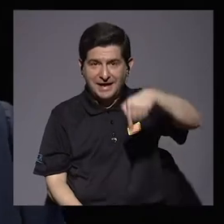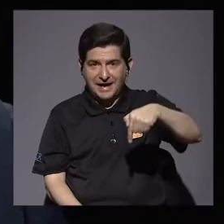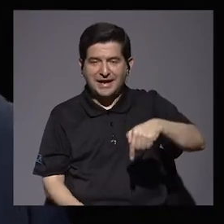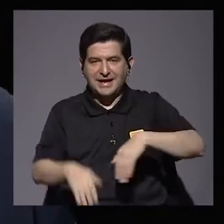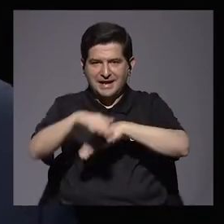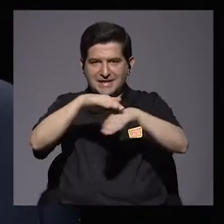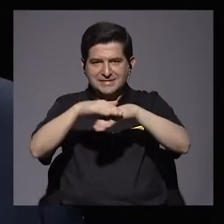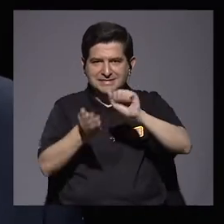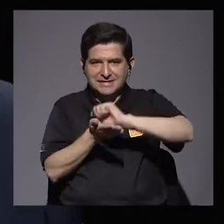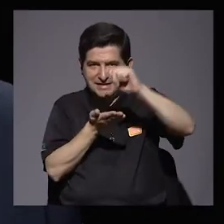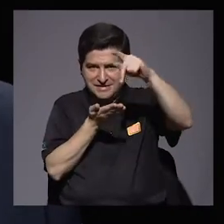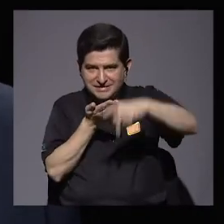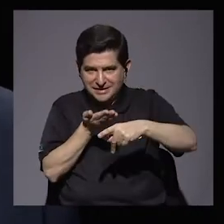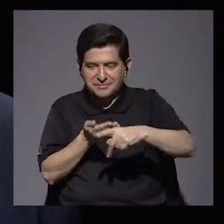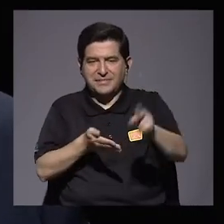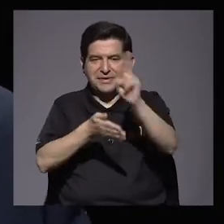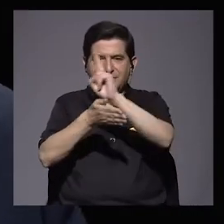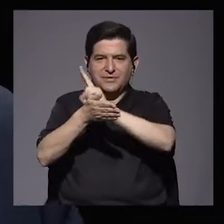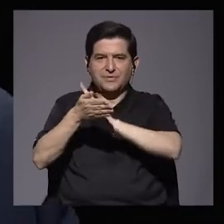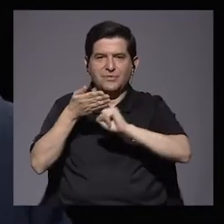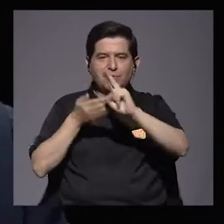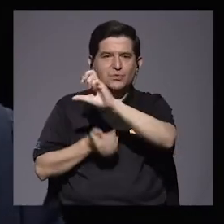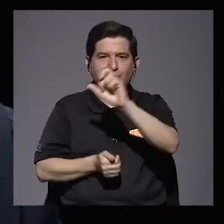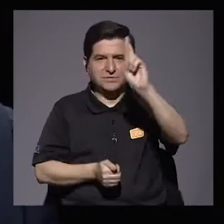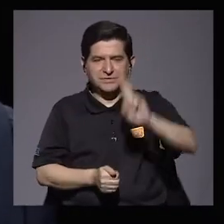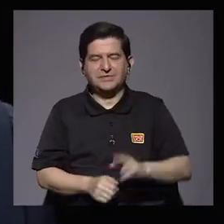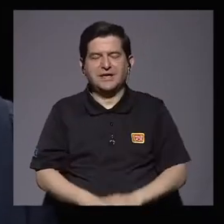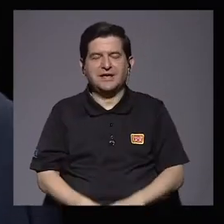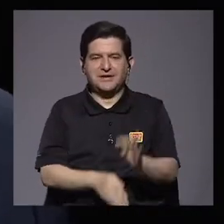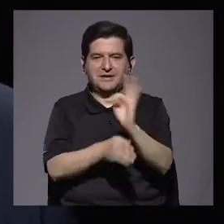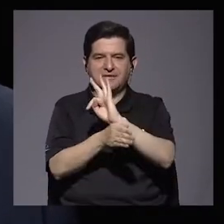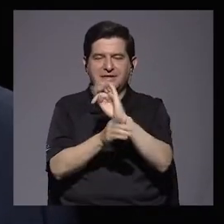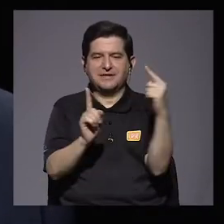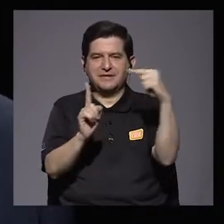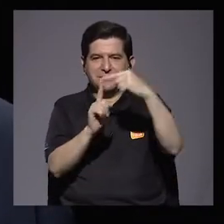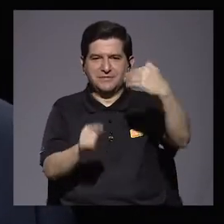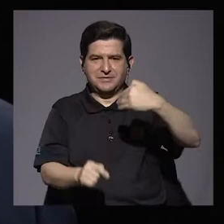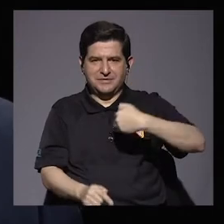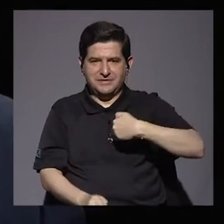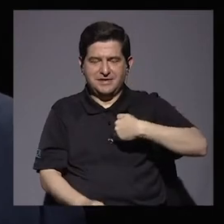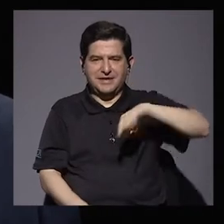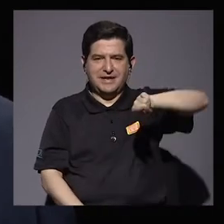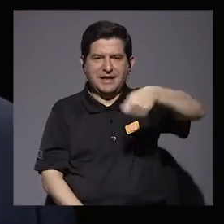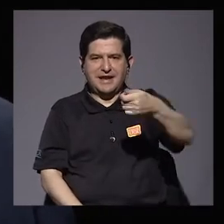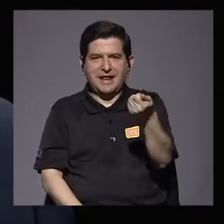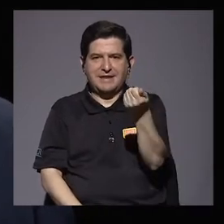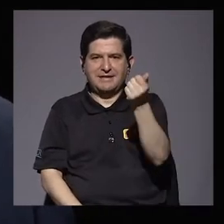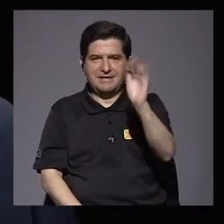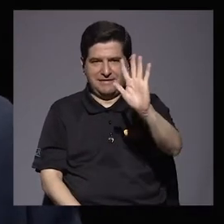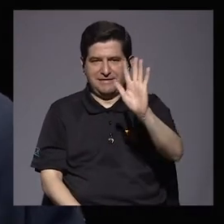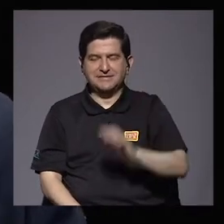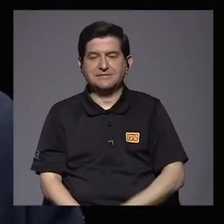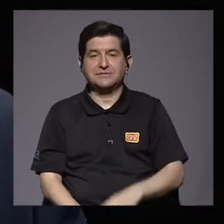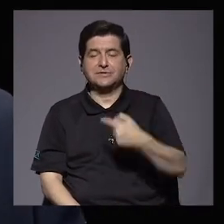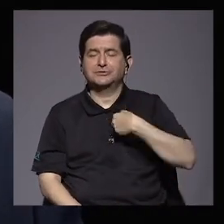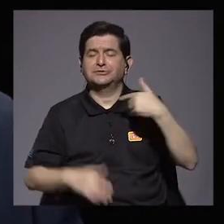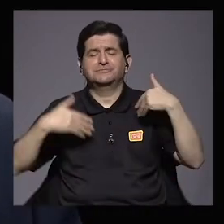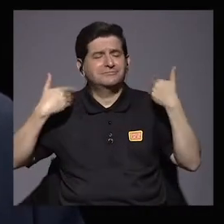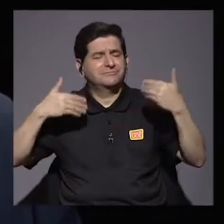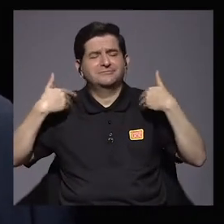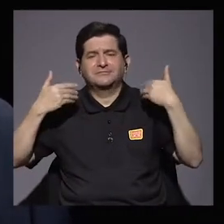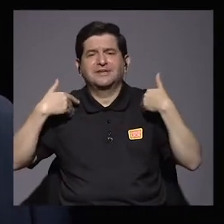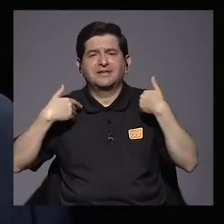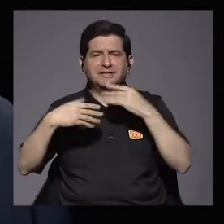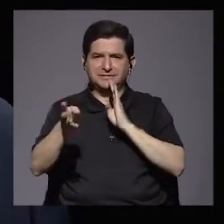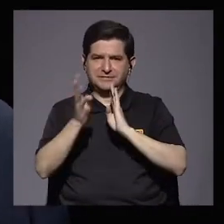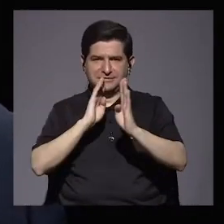Estamos desde el campus Rodrigo Facio, acá en la Universidad de Costa Rica, donde hacemos televisión con sentido en su canal 15. Estoy muy feliz